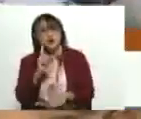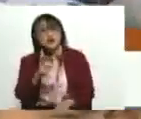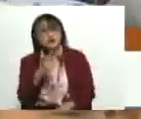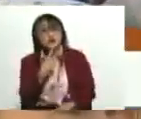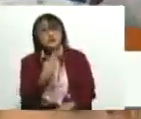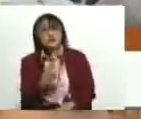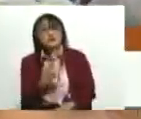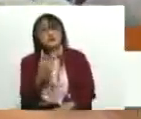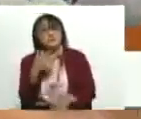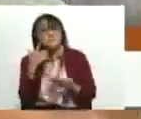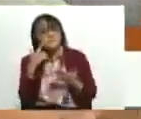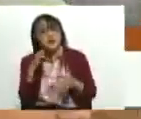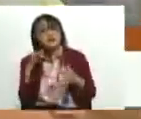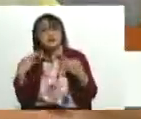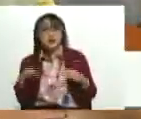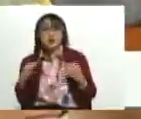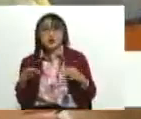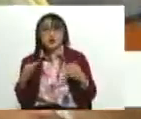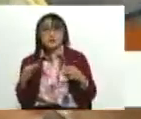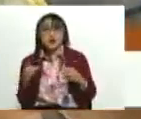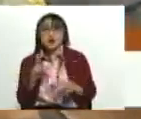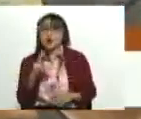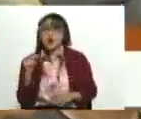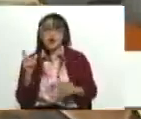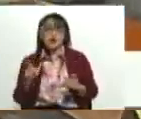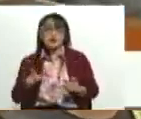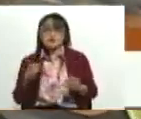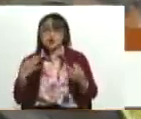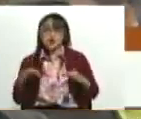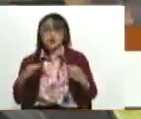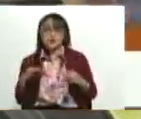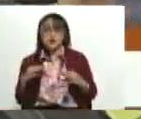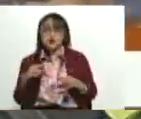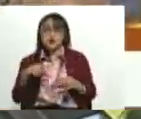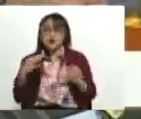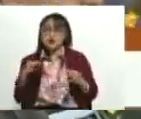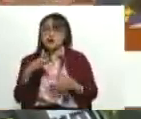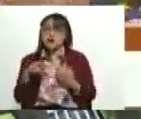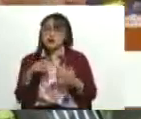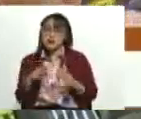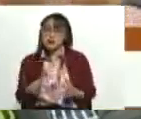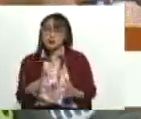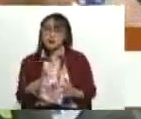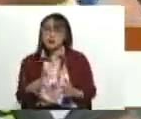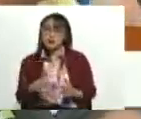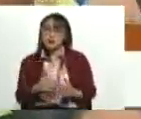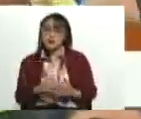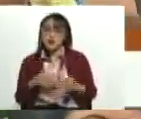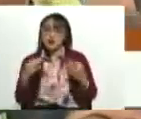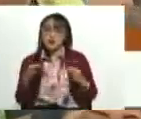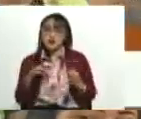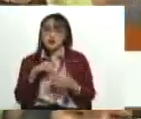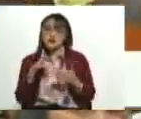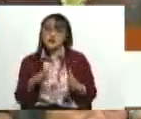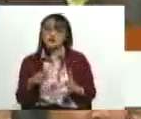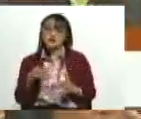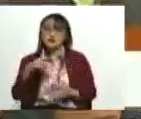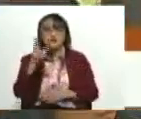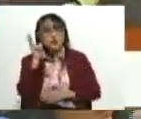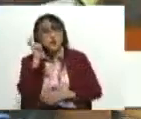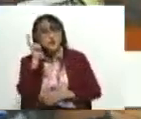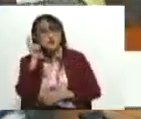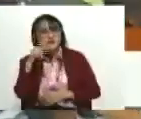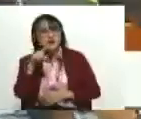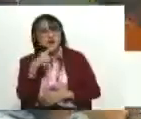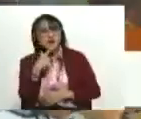decirlo, porque pareciera que es normal. Eso no es normal. Es normal en revolución. Es normal en revolución, pero tú los escuchas a ellos